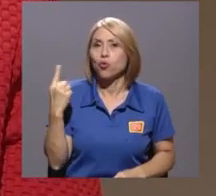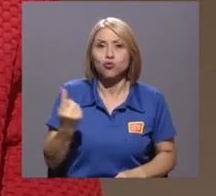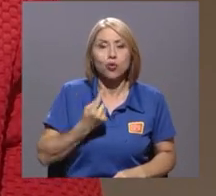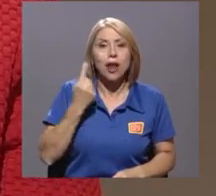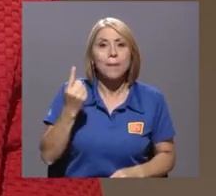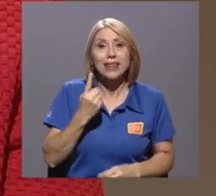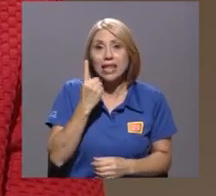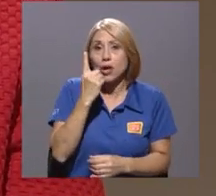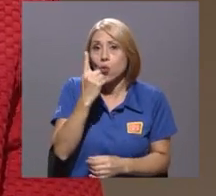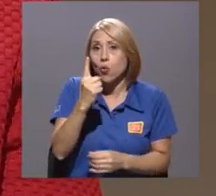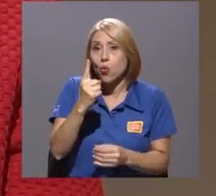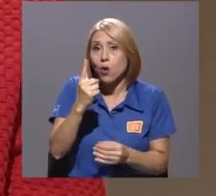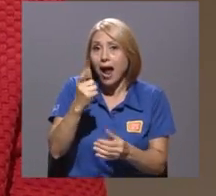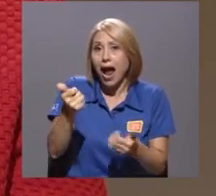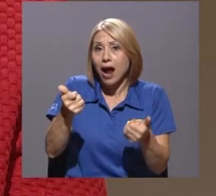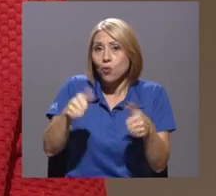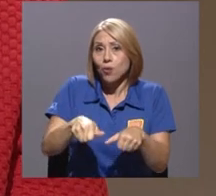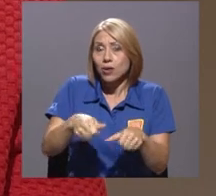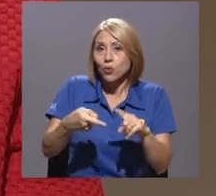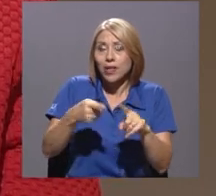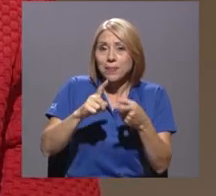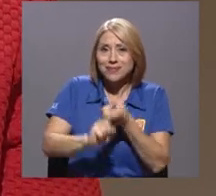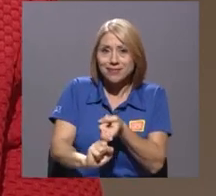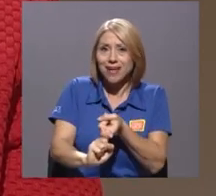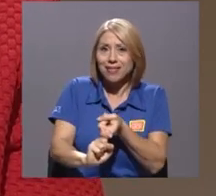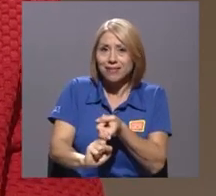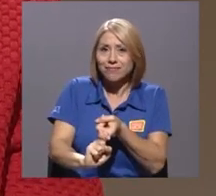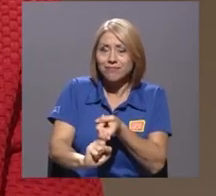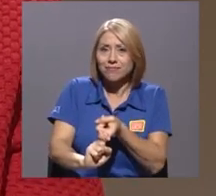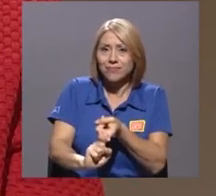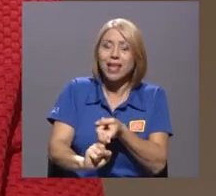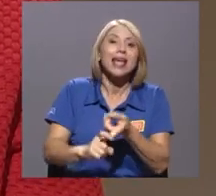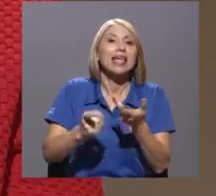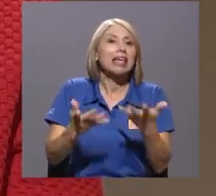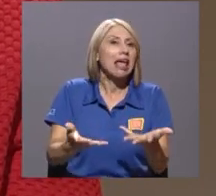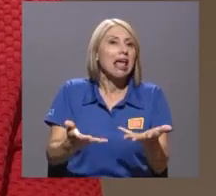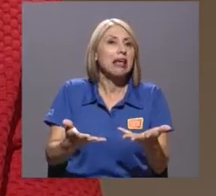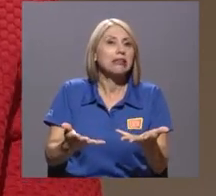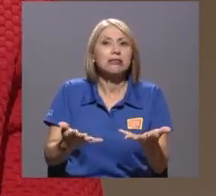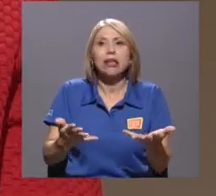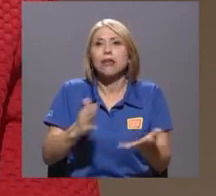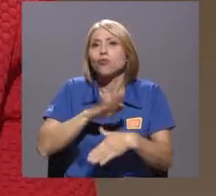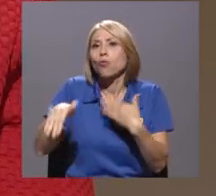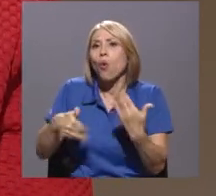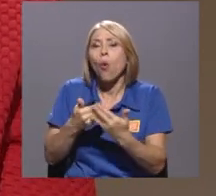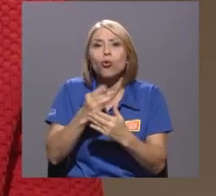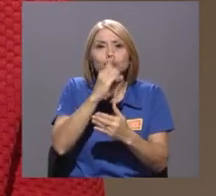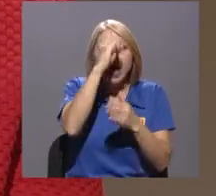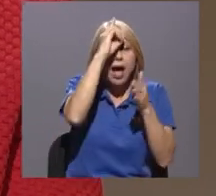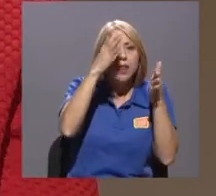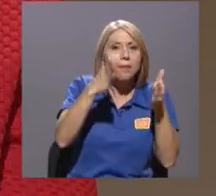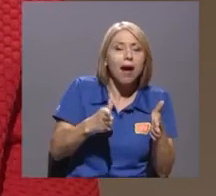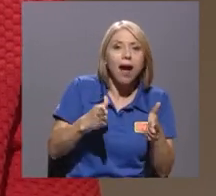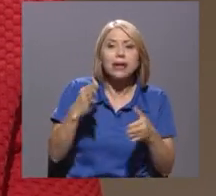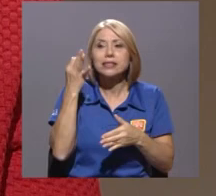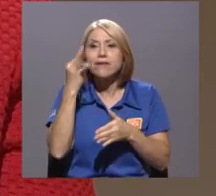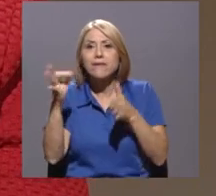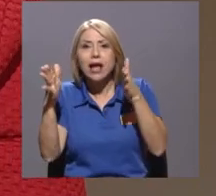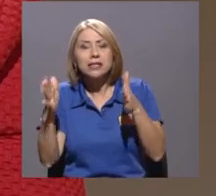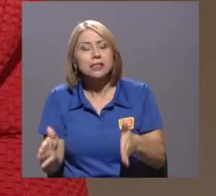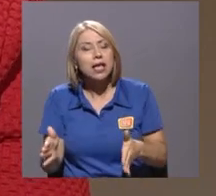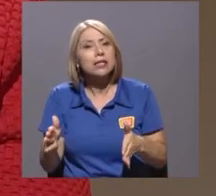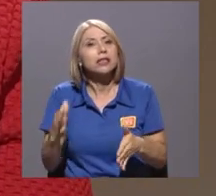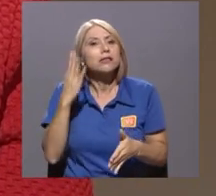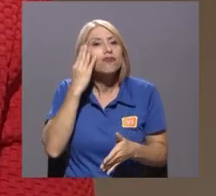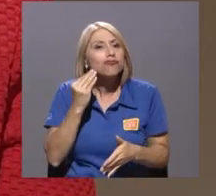acuerdo de amistad que es que vive que todos los alemanes y franceses tienen buenos recuerdos de sus cambios